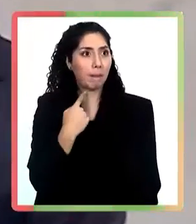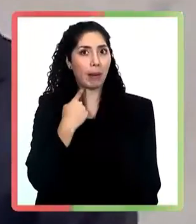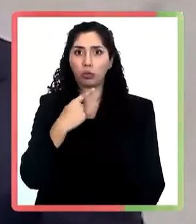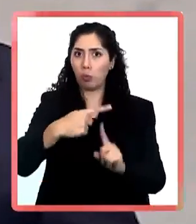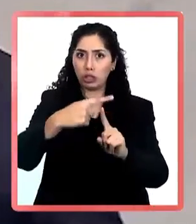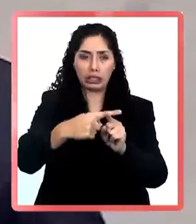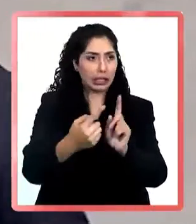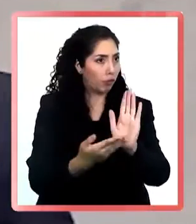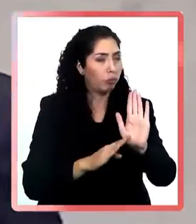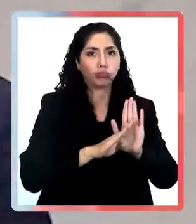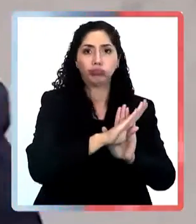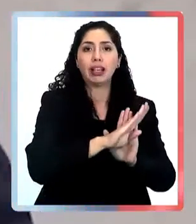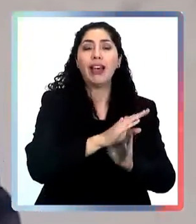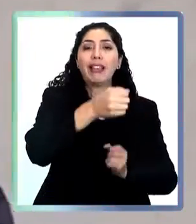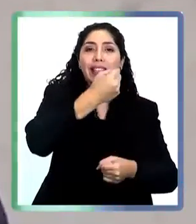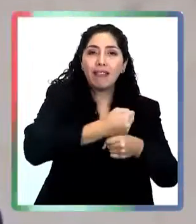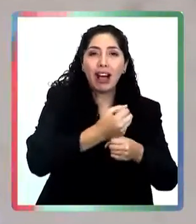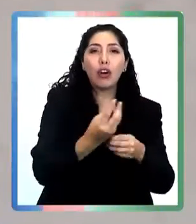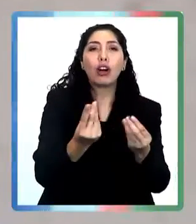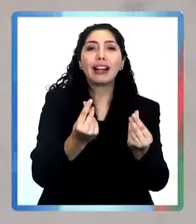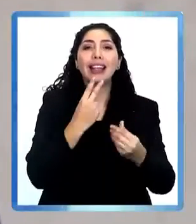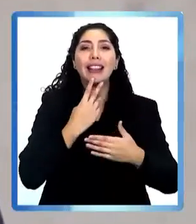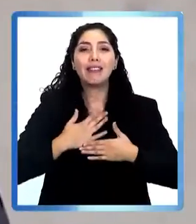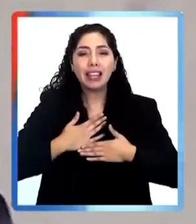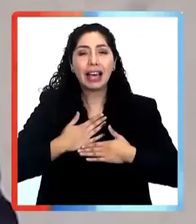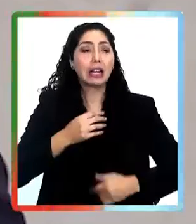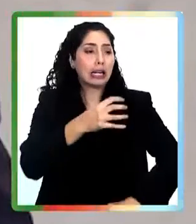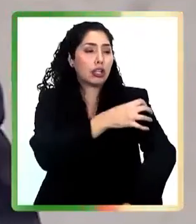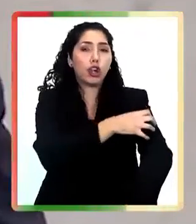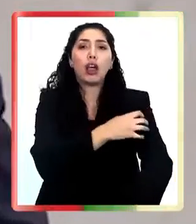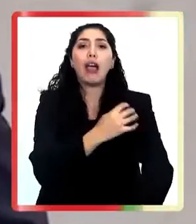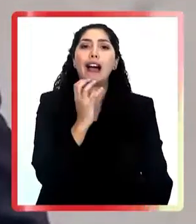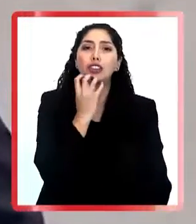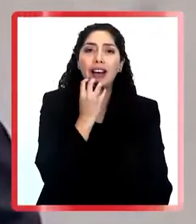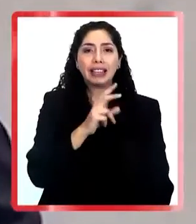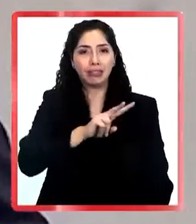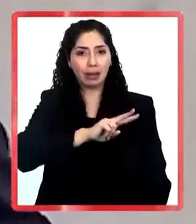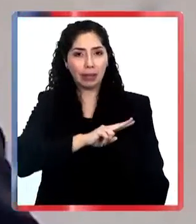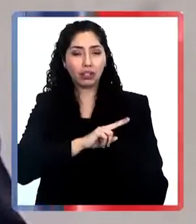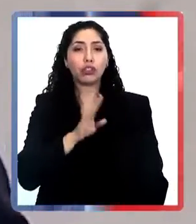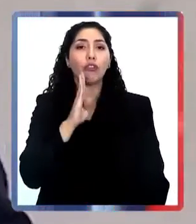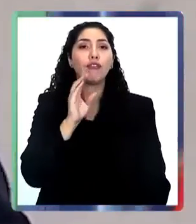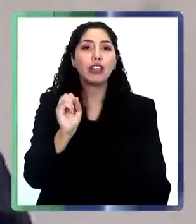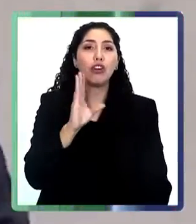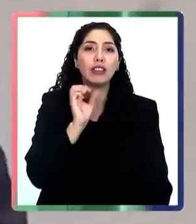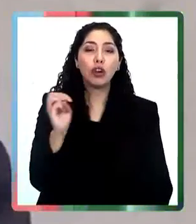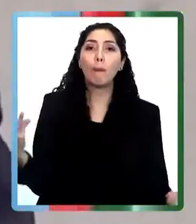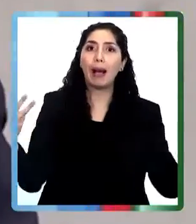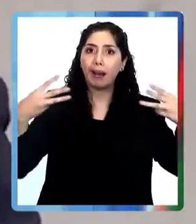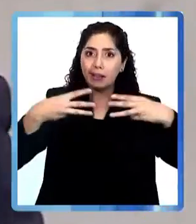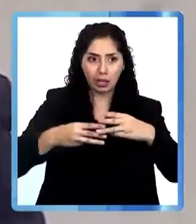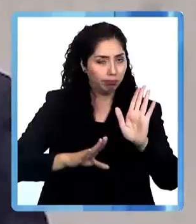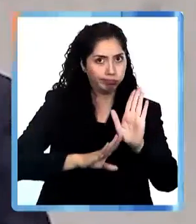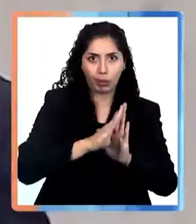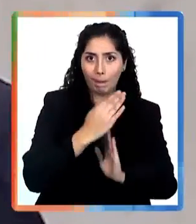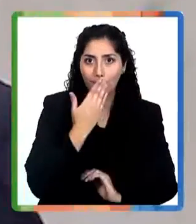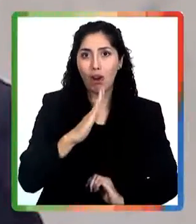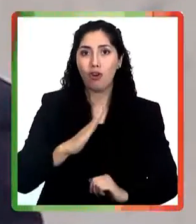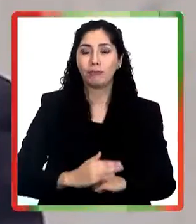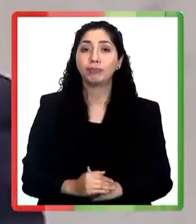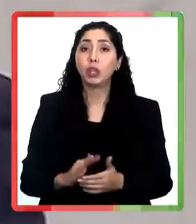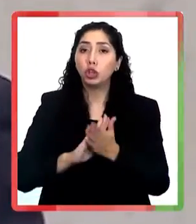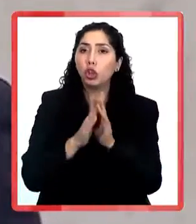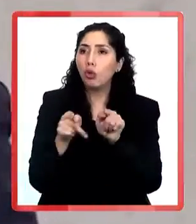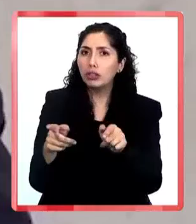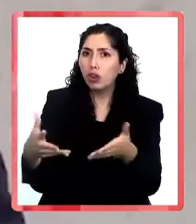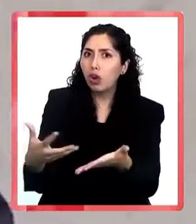en el empleo y calidad de vida en regiones como antofagasta valparaíso bío bío y magallanes todo esto